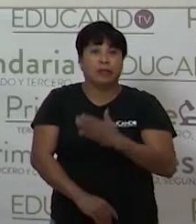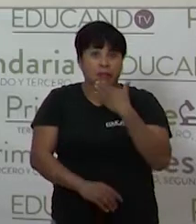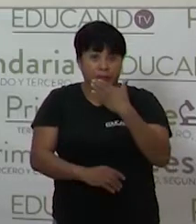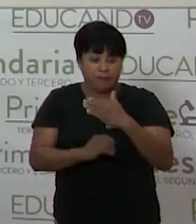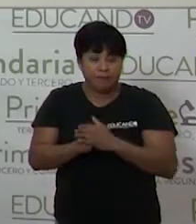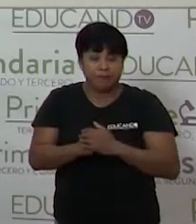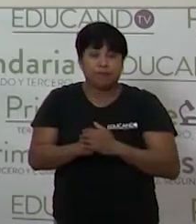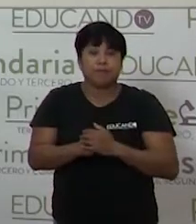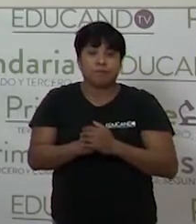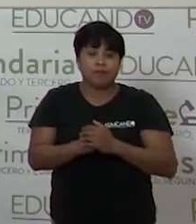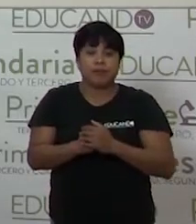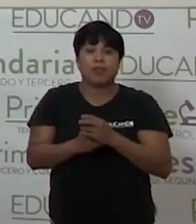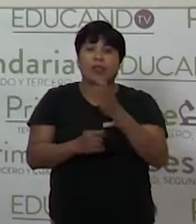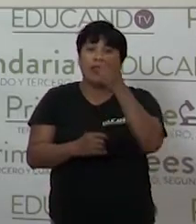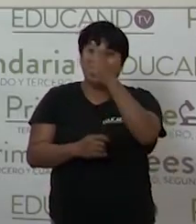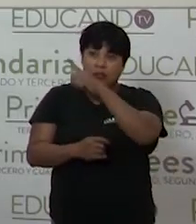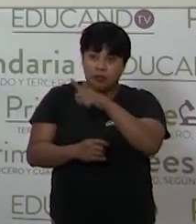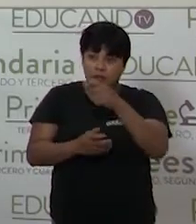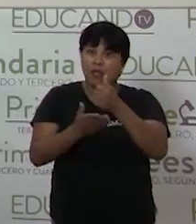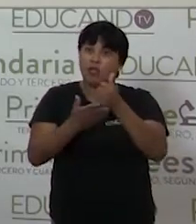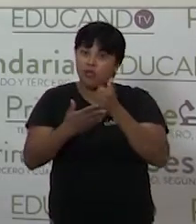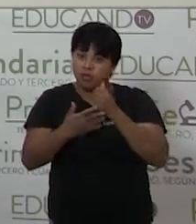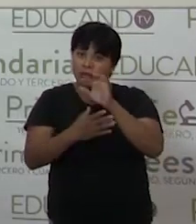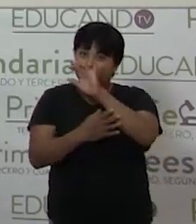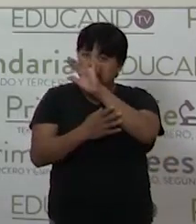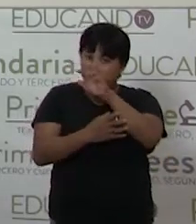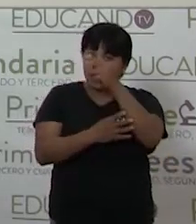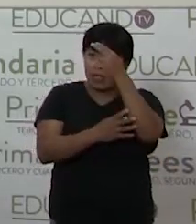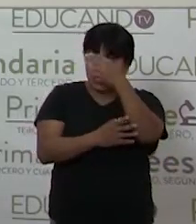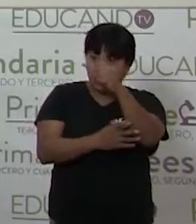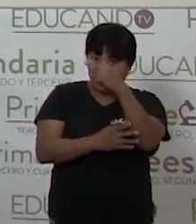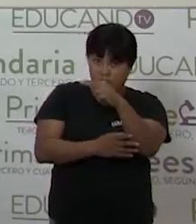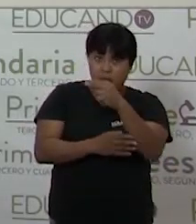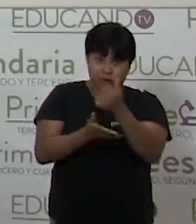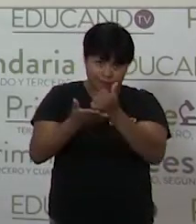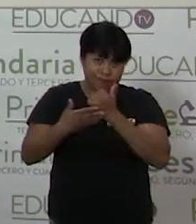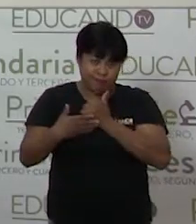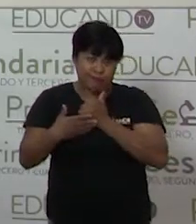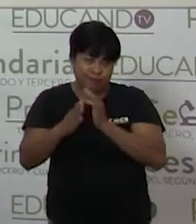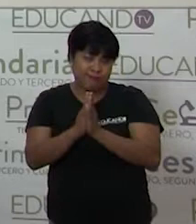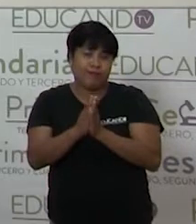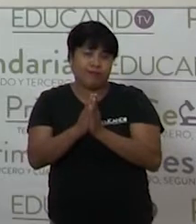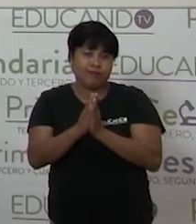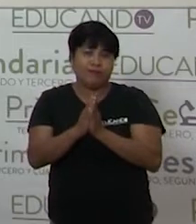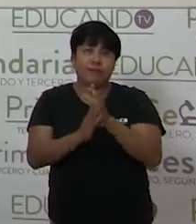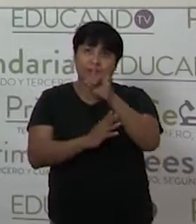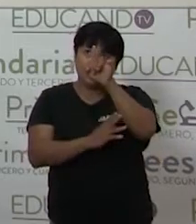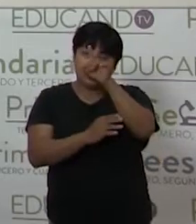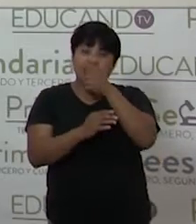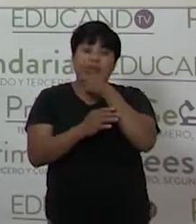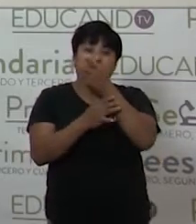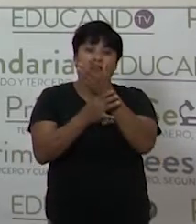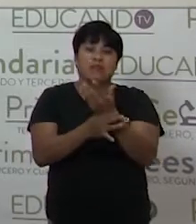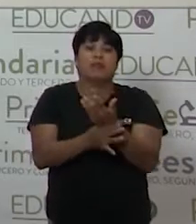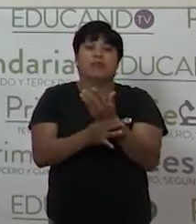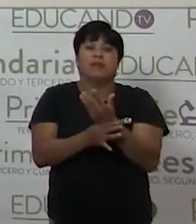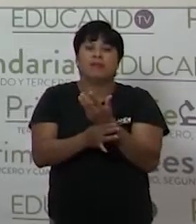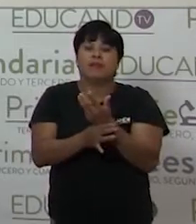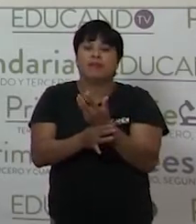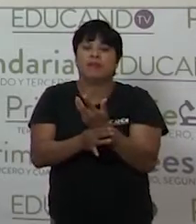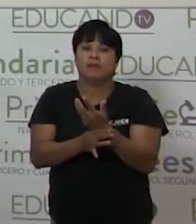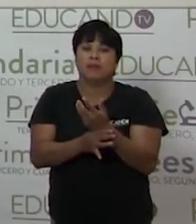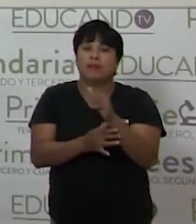bien me ayudas a leer estos diferentes nombres por favor aquí dice